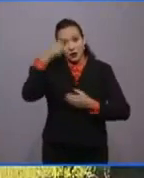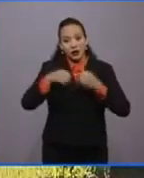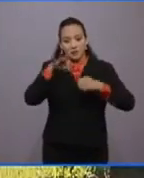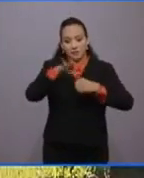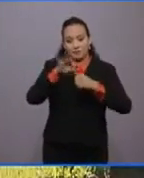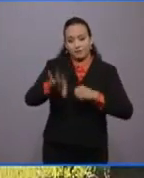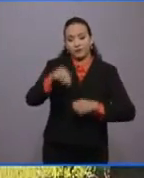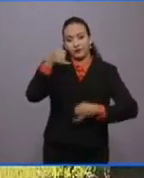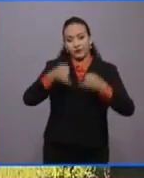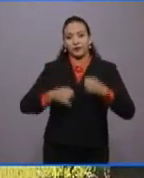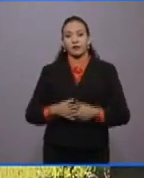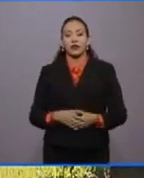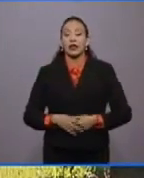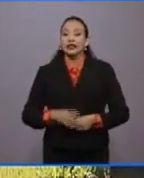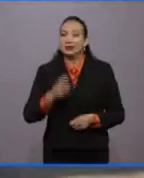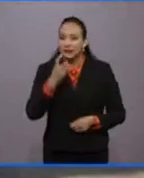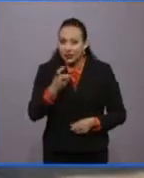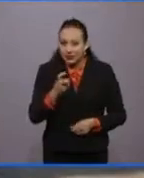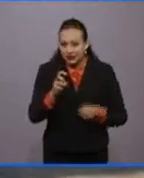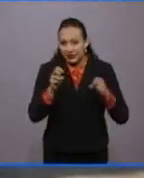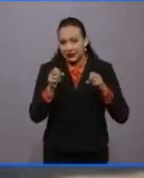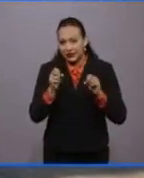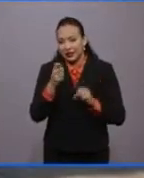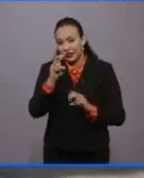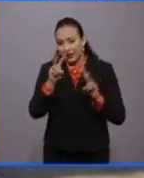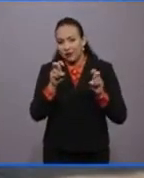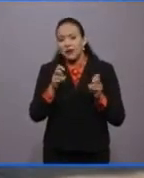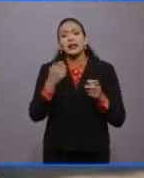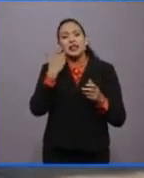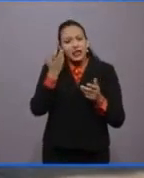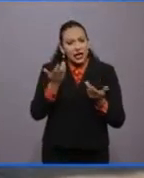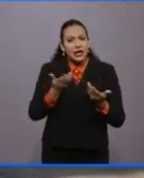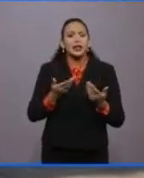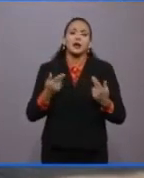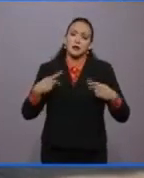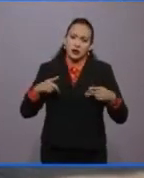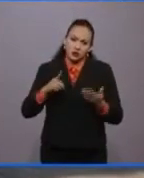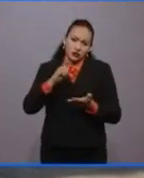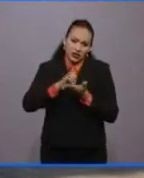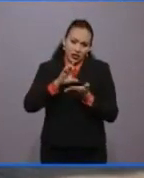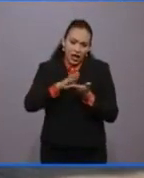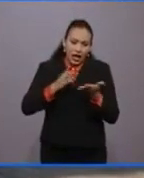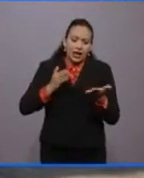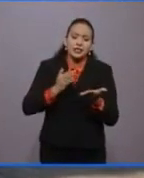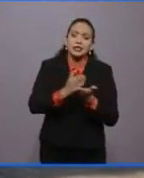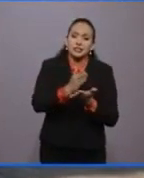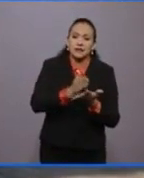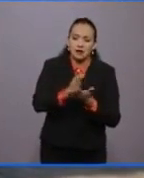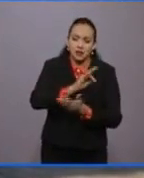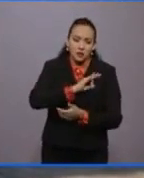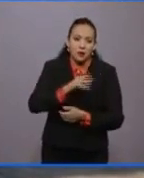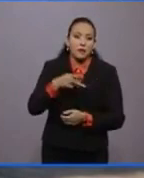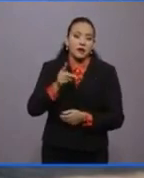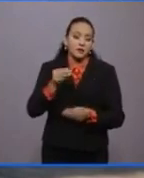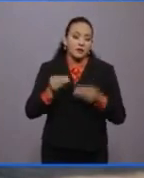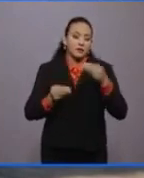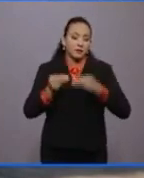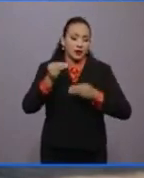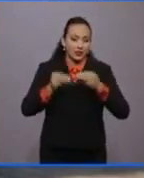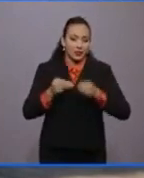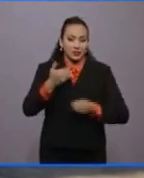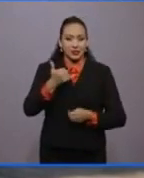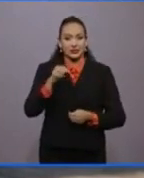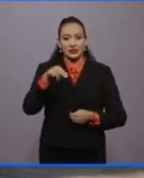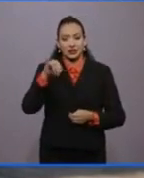judicial. Al tratarse de un asunto en el que se busca hacer accesibles los derechos de las personas con discapacidad, la magistrada Yanino